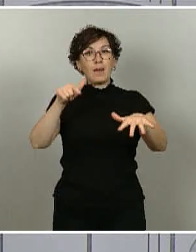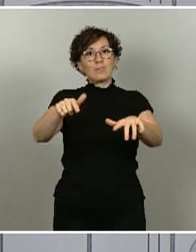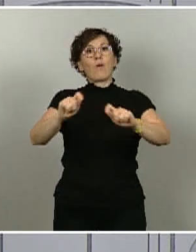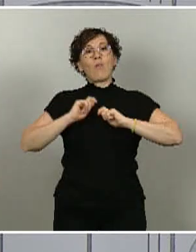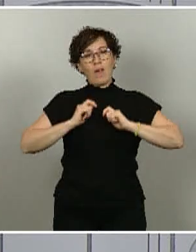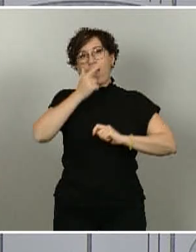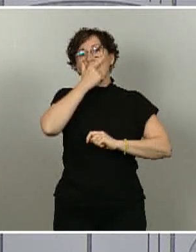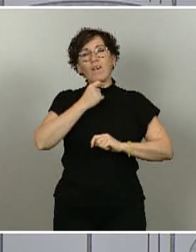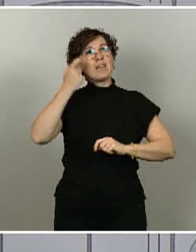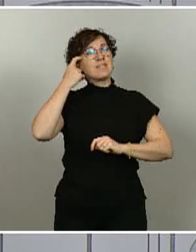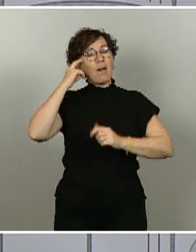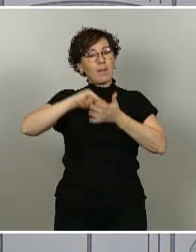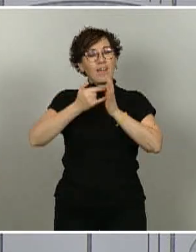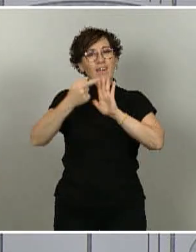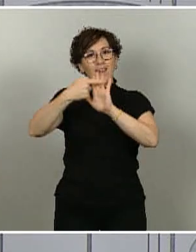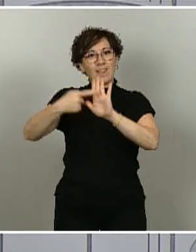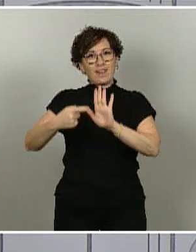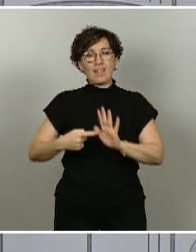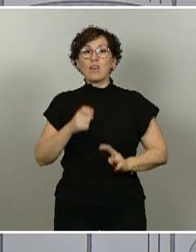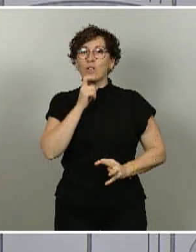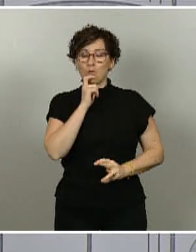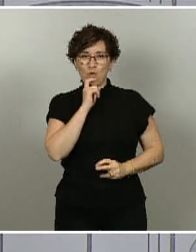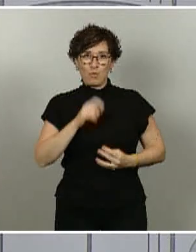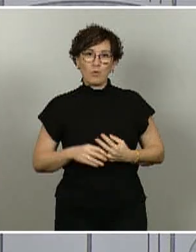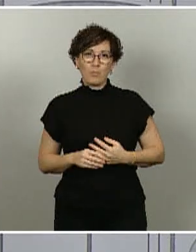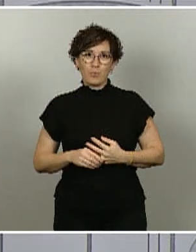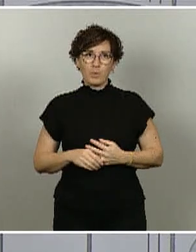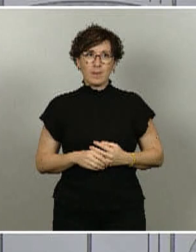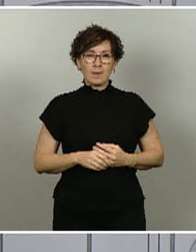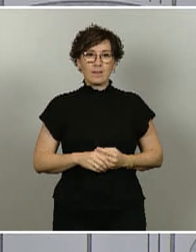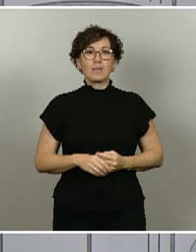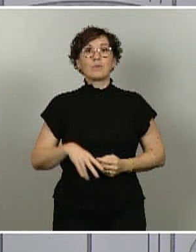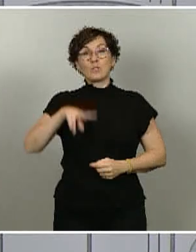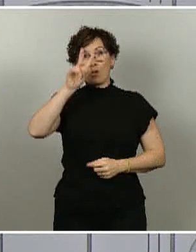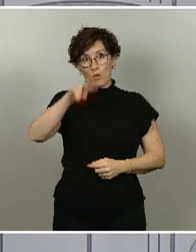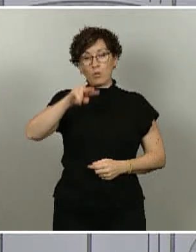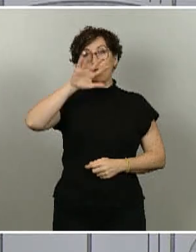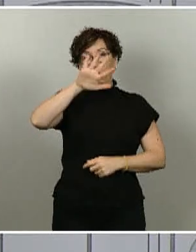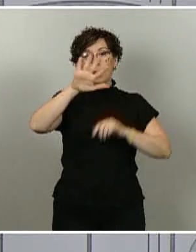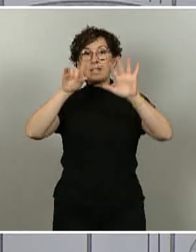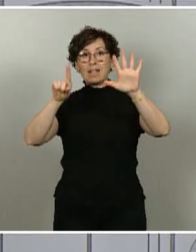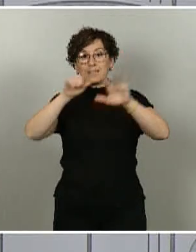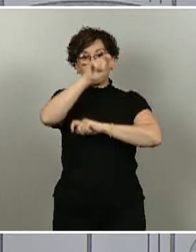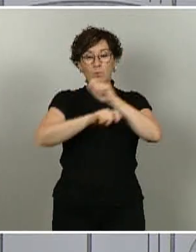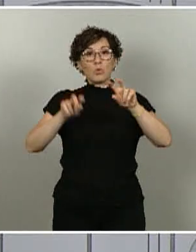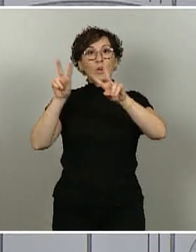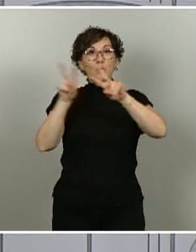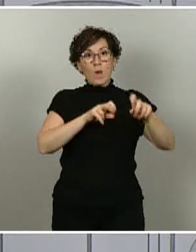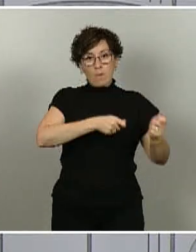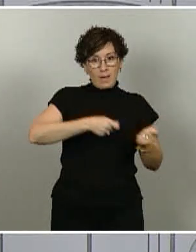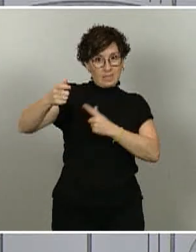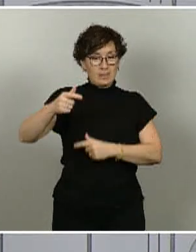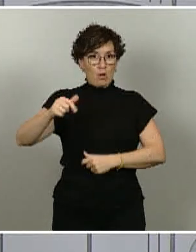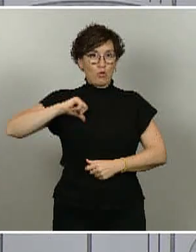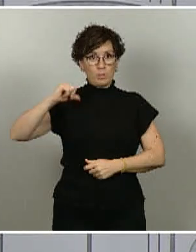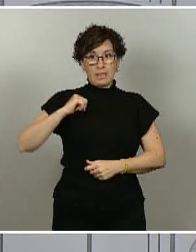desescalado. Además, tenemos 256 nuevos hospitalizados con fecha de hospitalización en los últimos 7